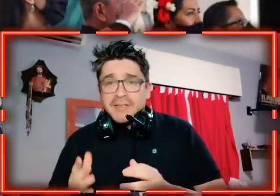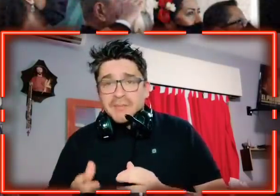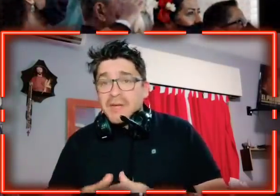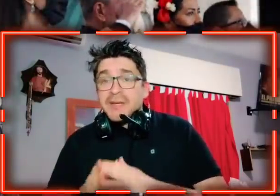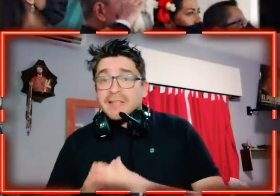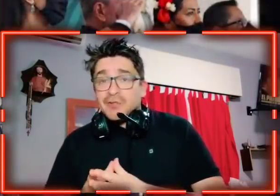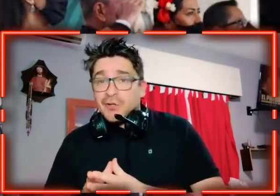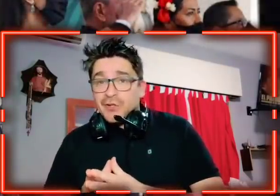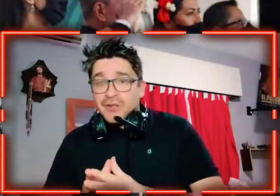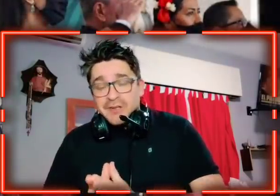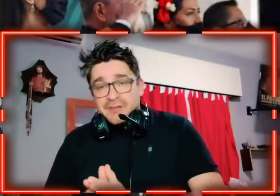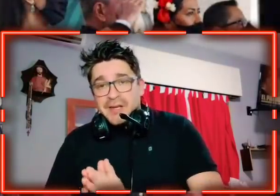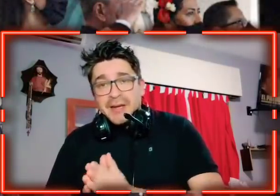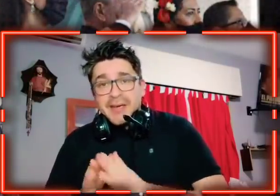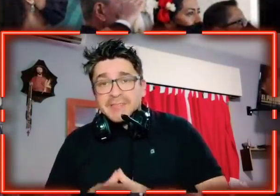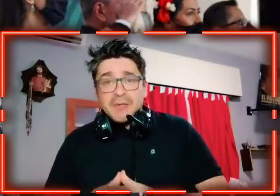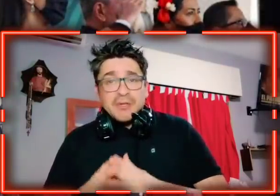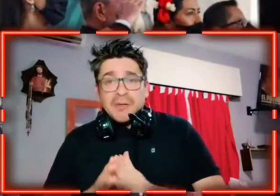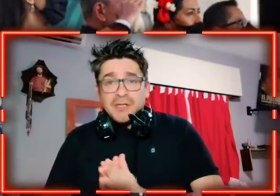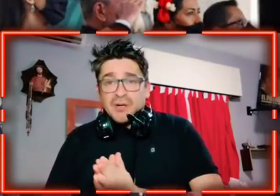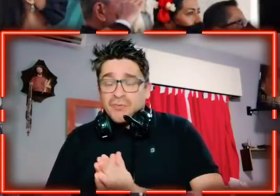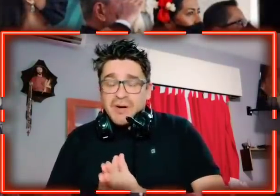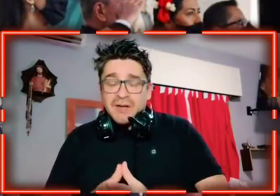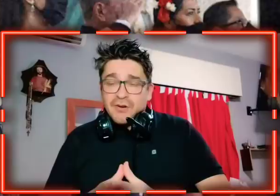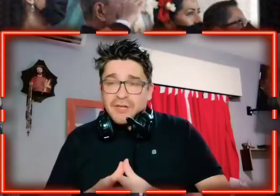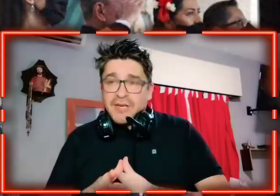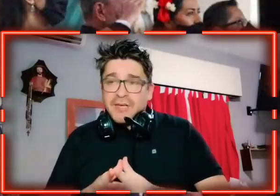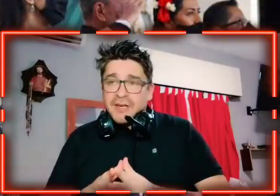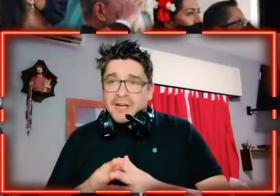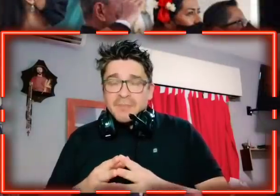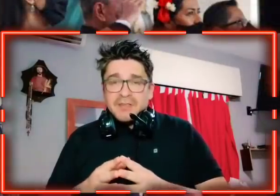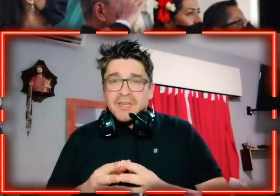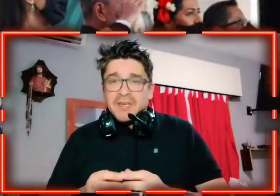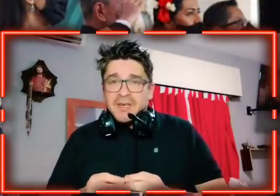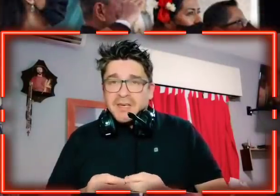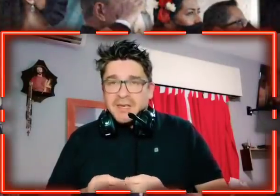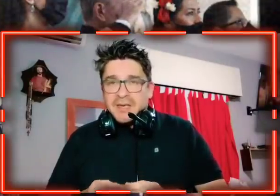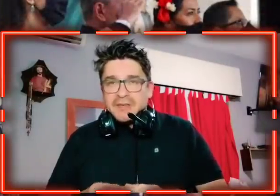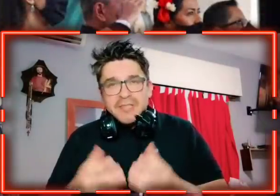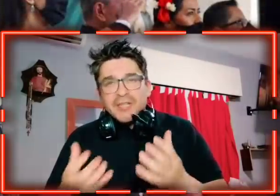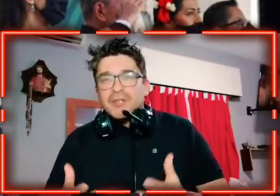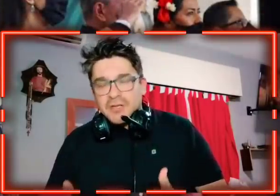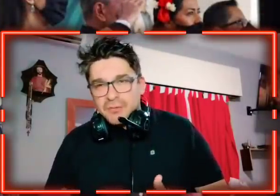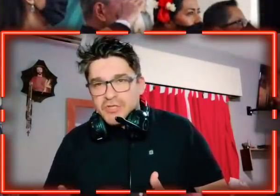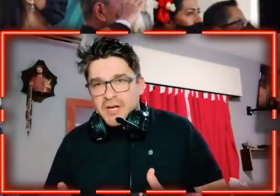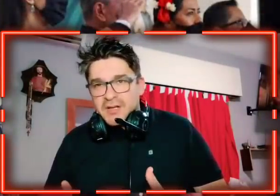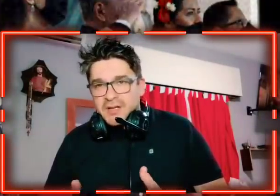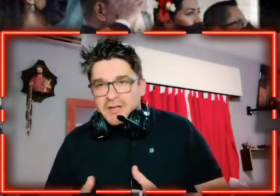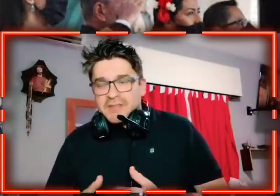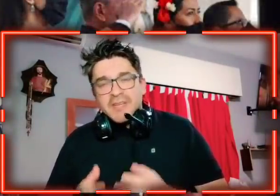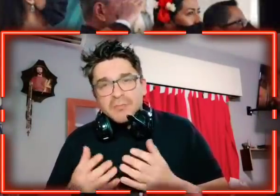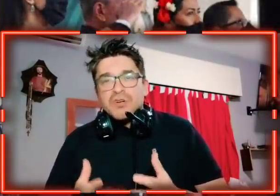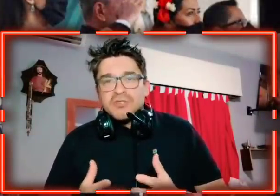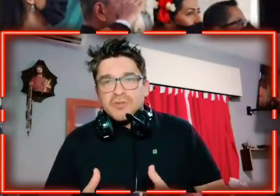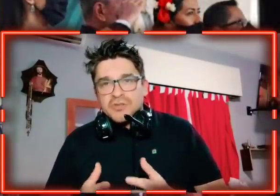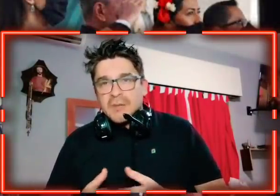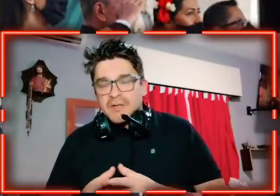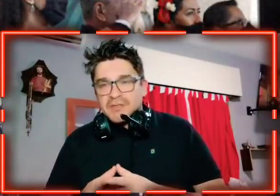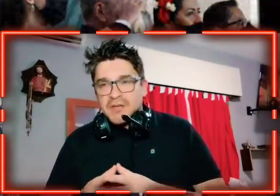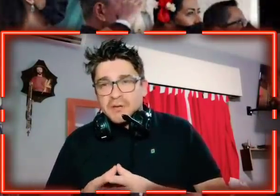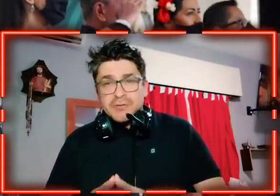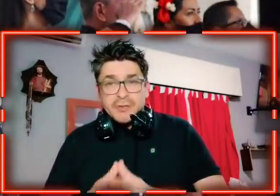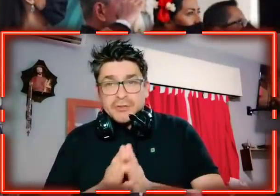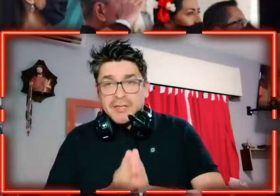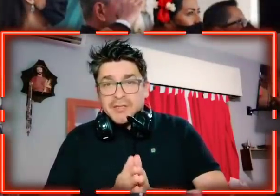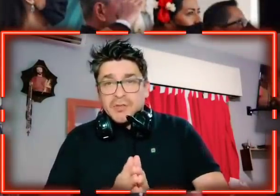Su humildad me encantó, ¿no? El agradecimiento a México fue algo que realmente digno de escuchar. Es hermoso escuchar a